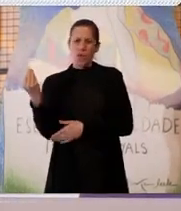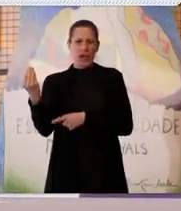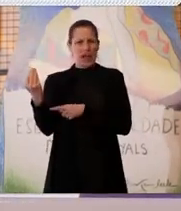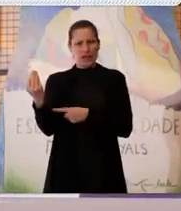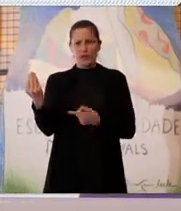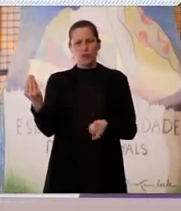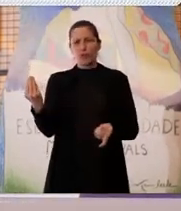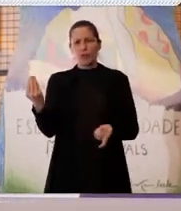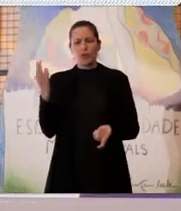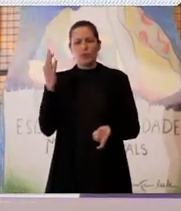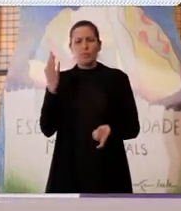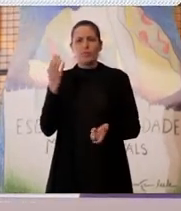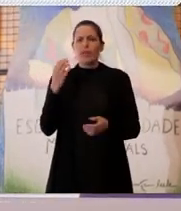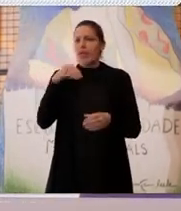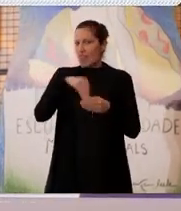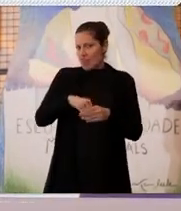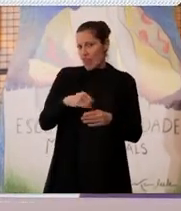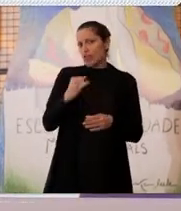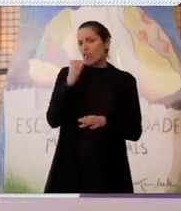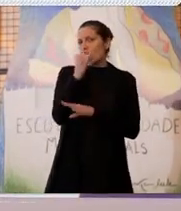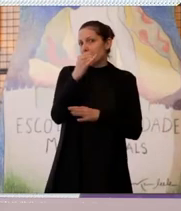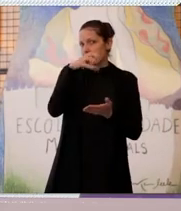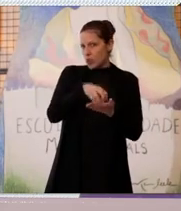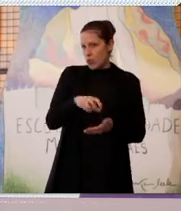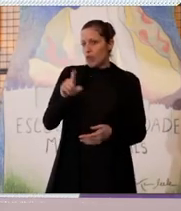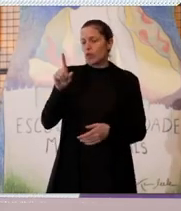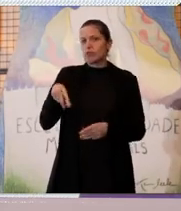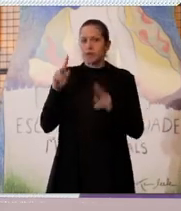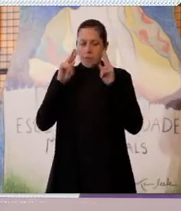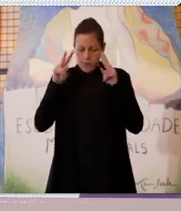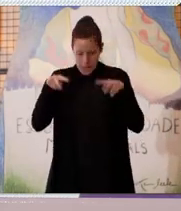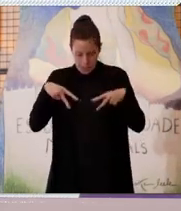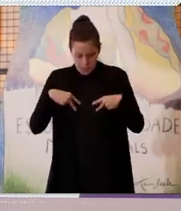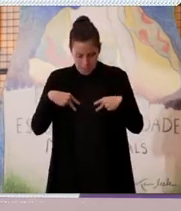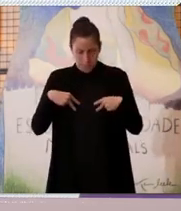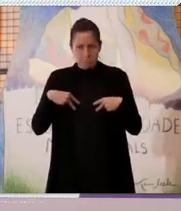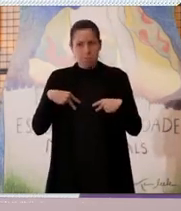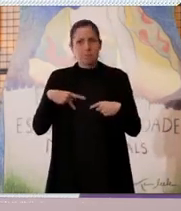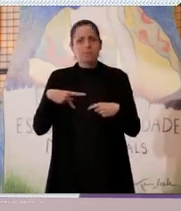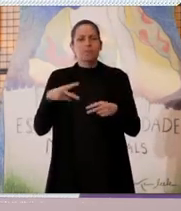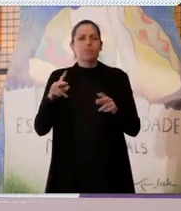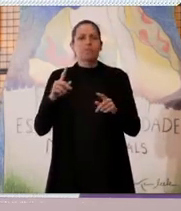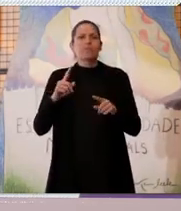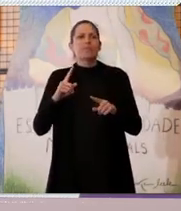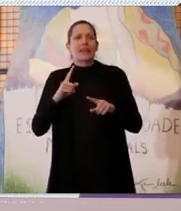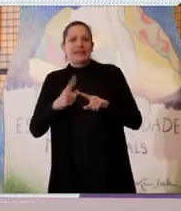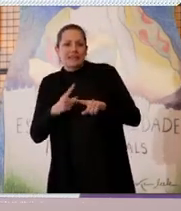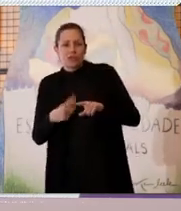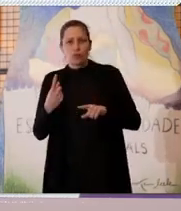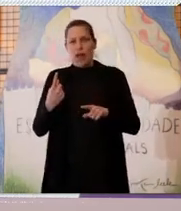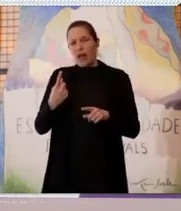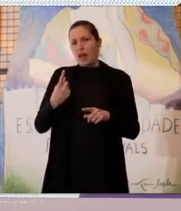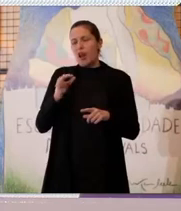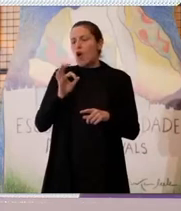en todo el mundo a través de instituciones y también de la autocosificación de la autopercepción como mercancía del capital sexual del autor percepción de que